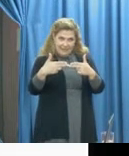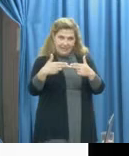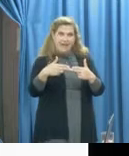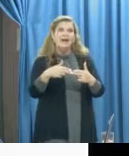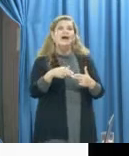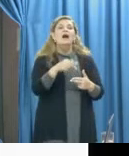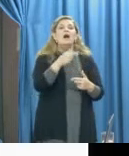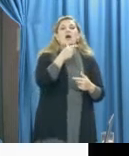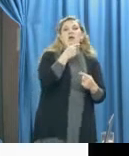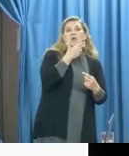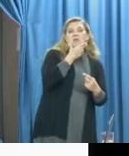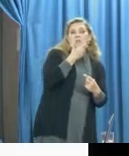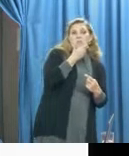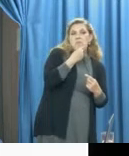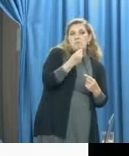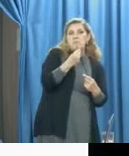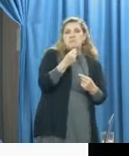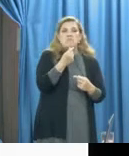niños y niñas,